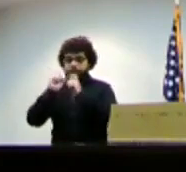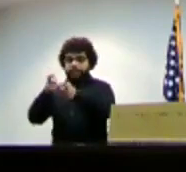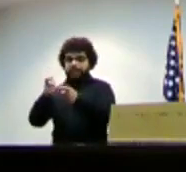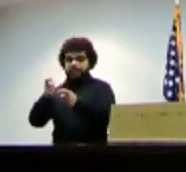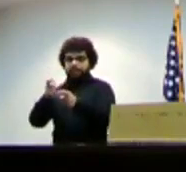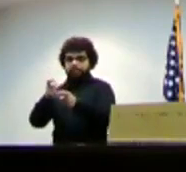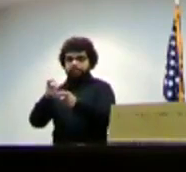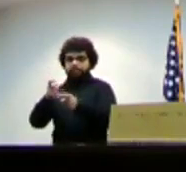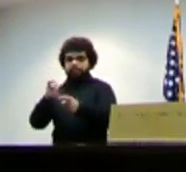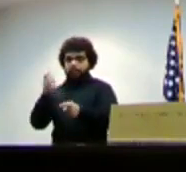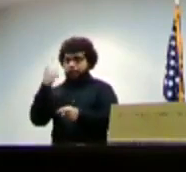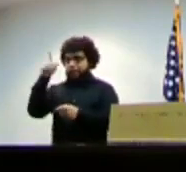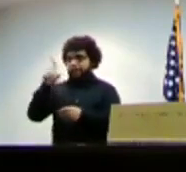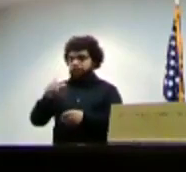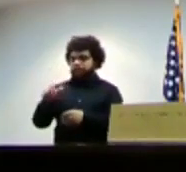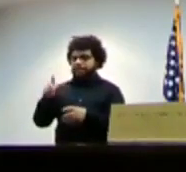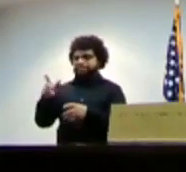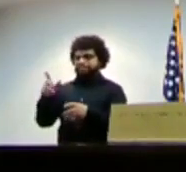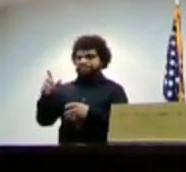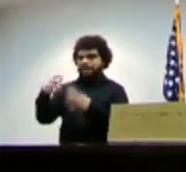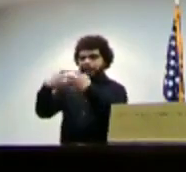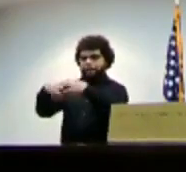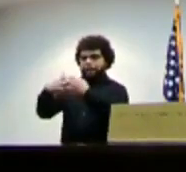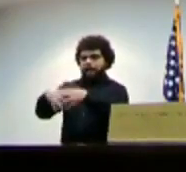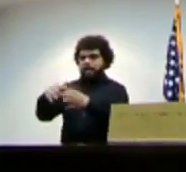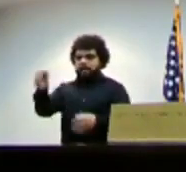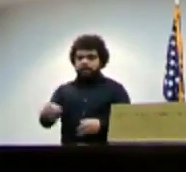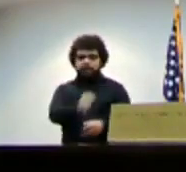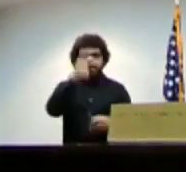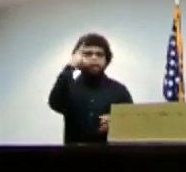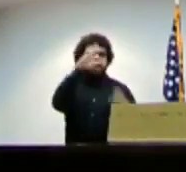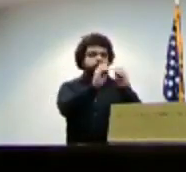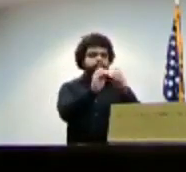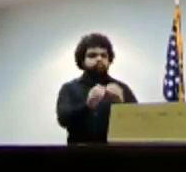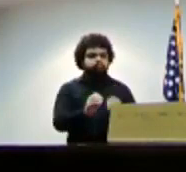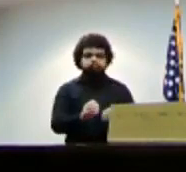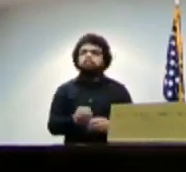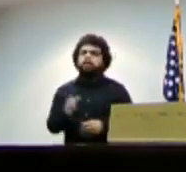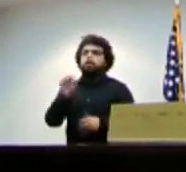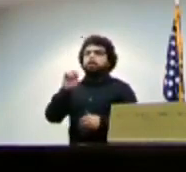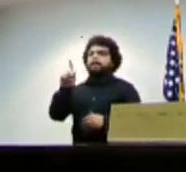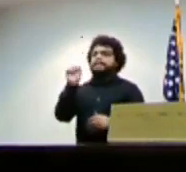de sacar las unidades para mantenimiento. Por eso, pero el ingeniero